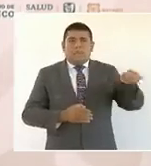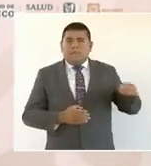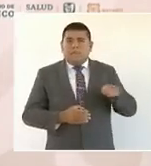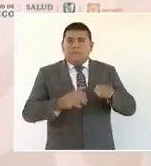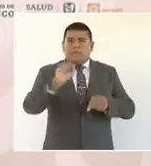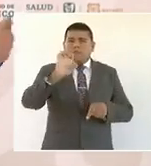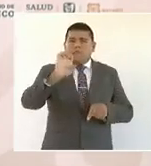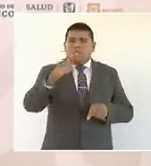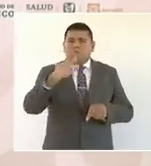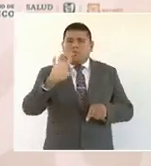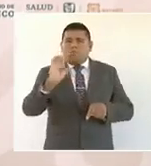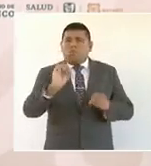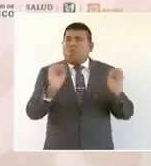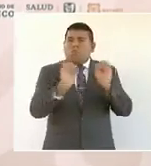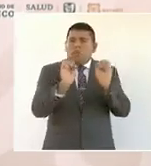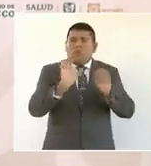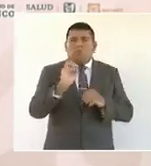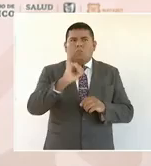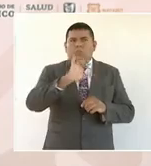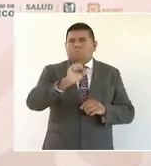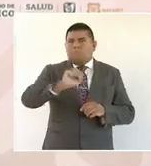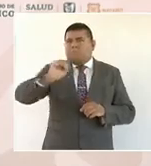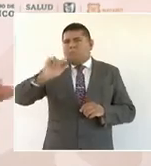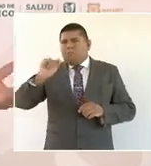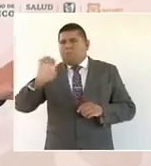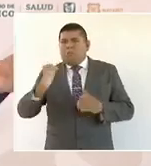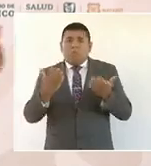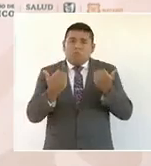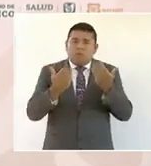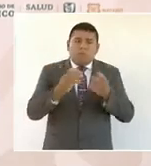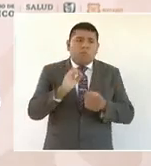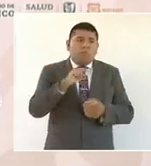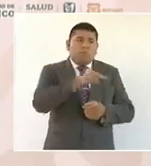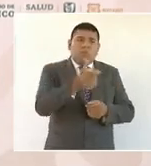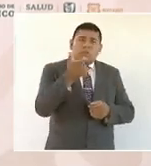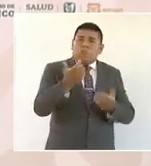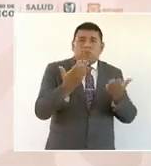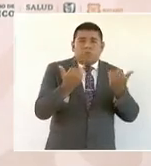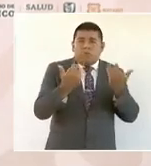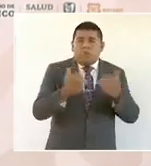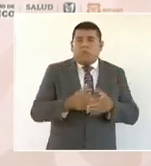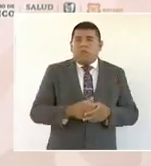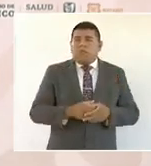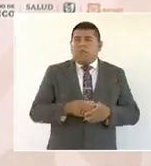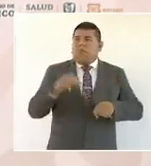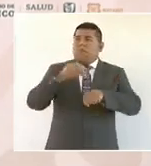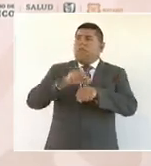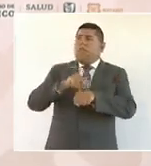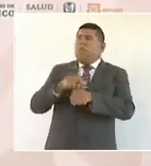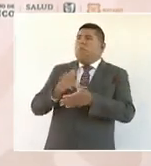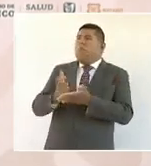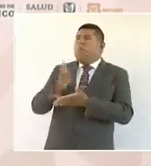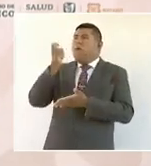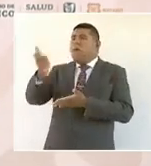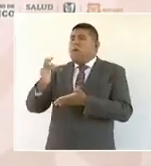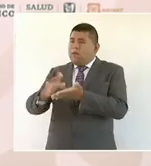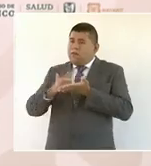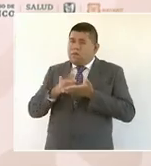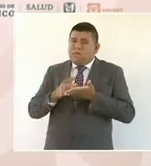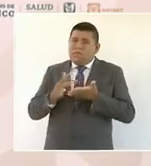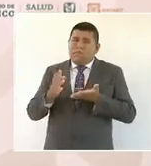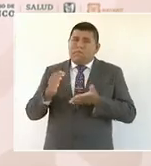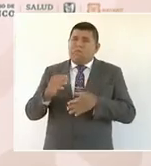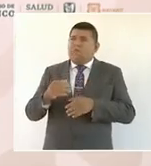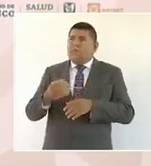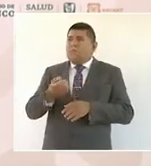seguro, el que no tiene ISSSTE, el que no tiene dinero para contratar